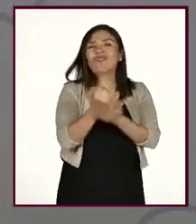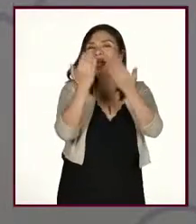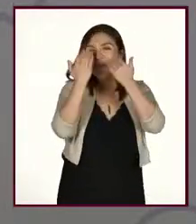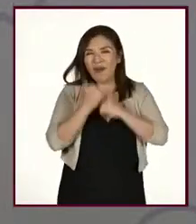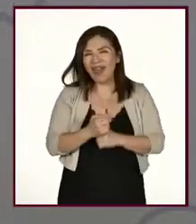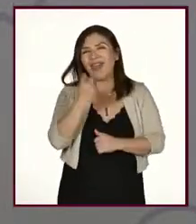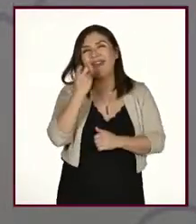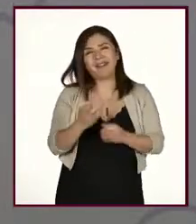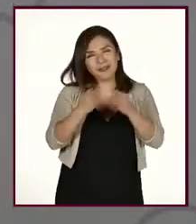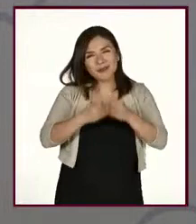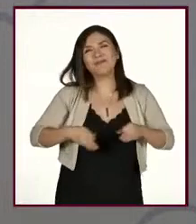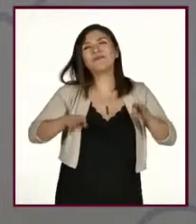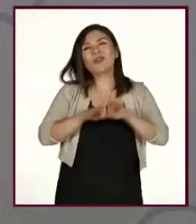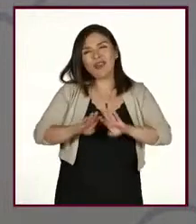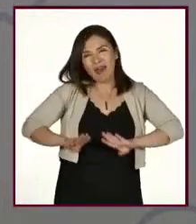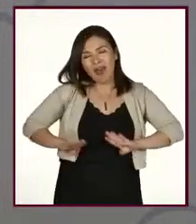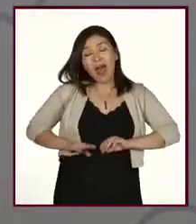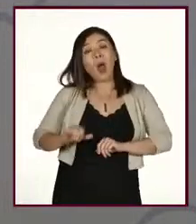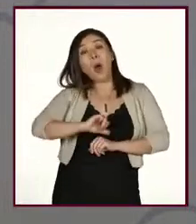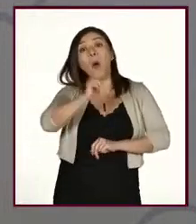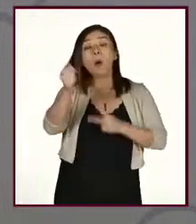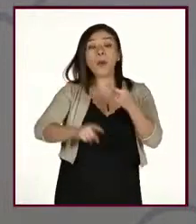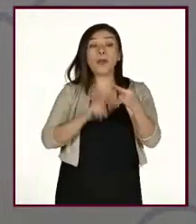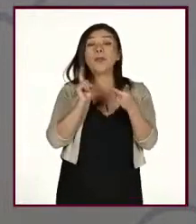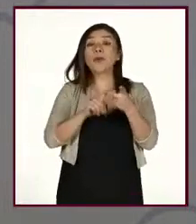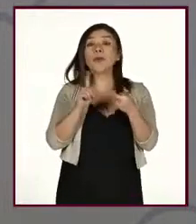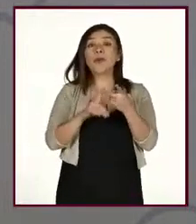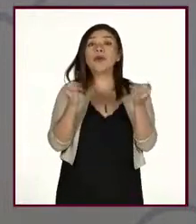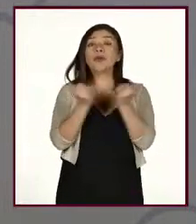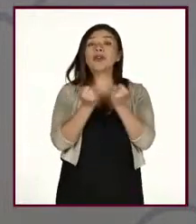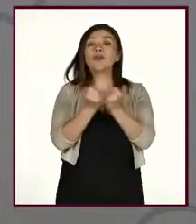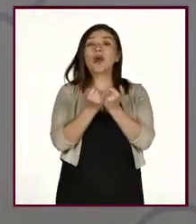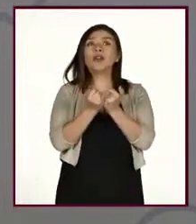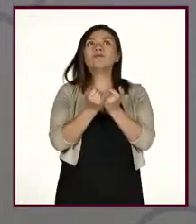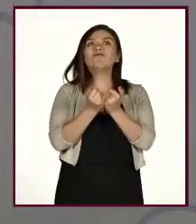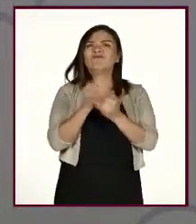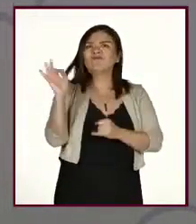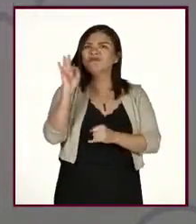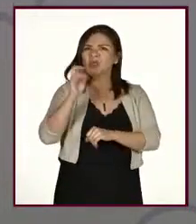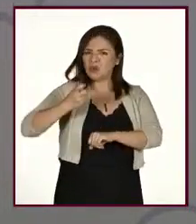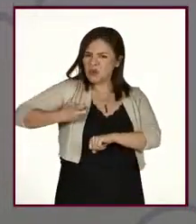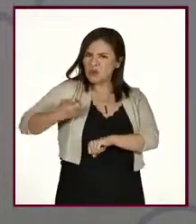de estilo de crianza que es importante, estilos